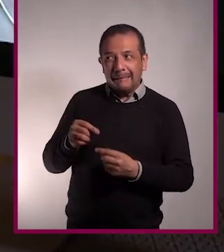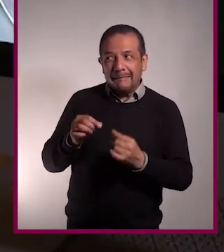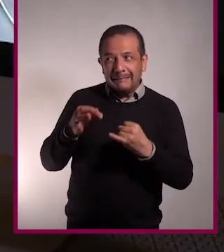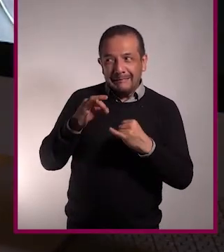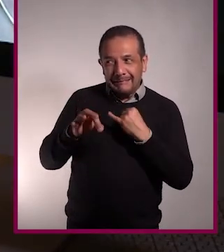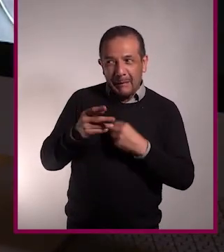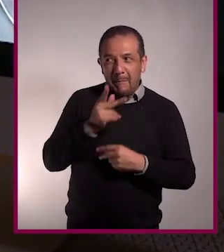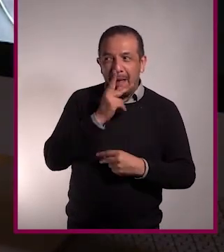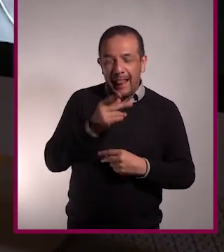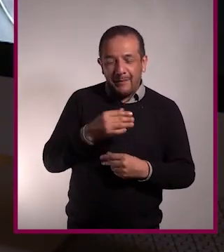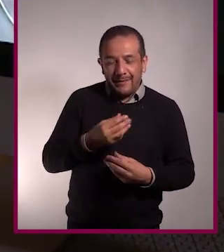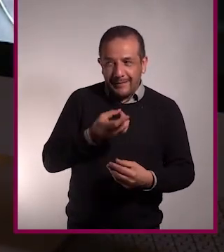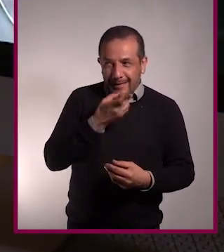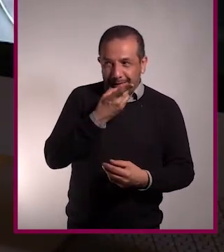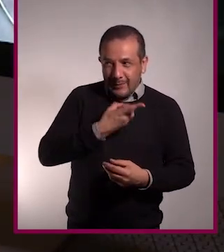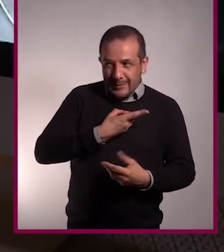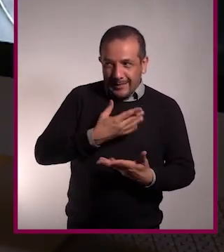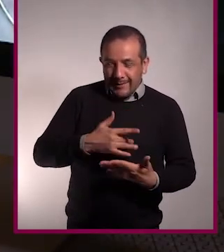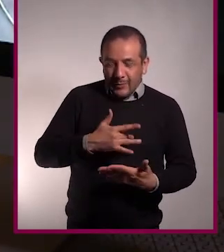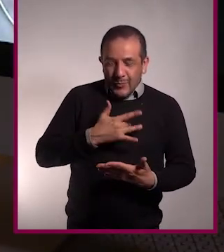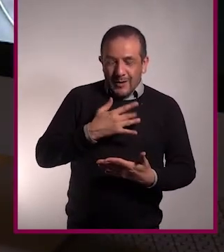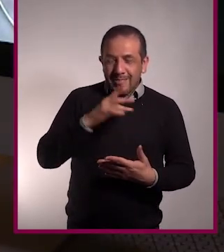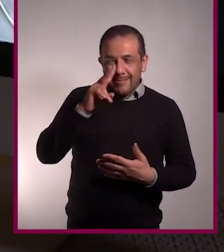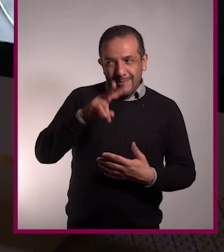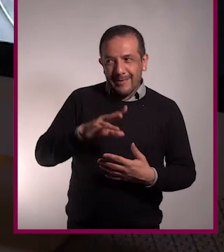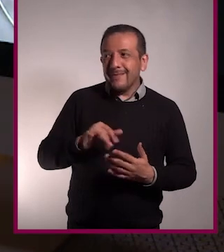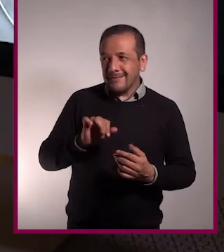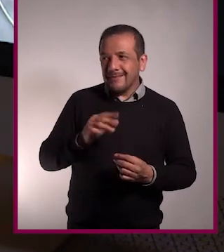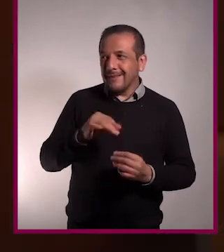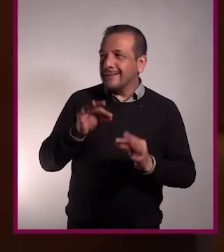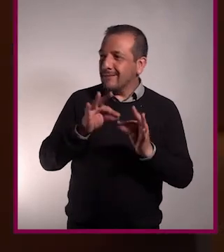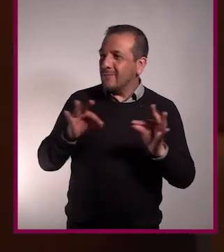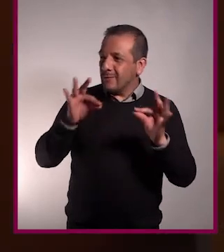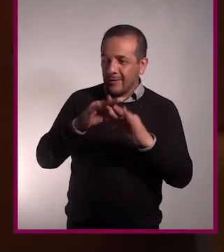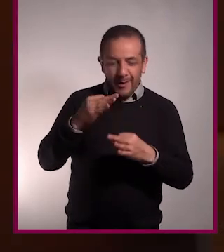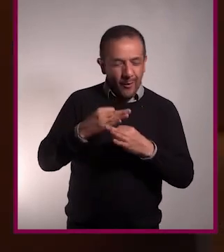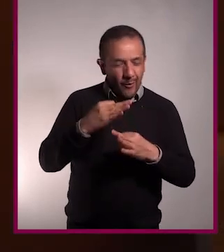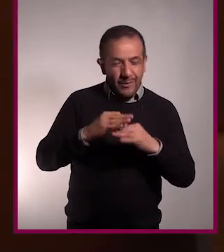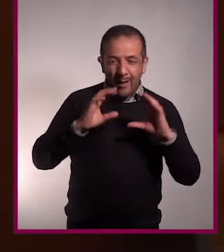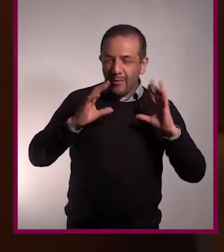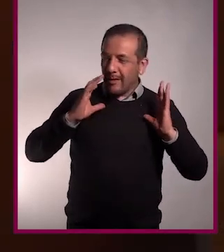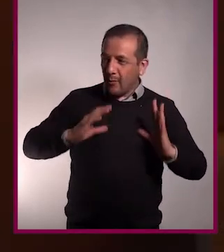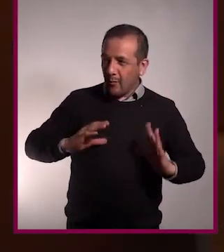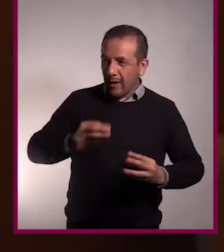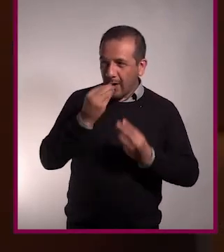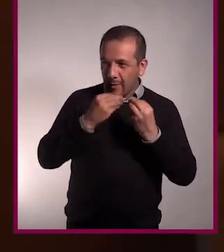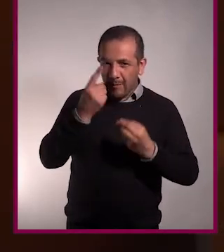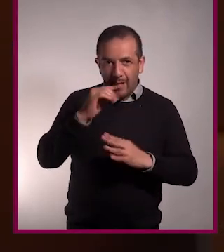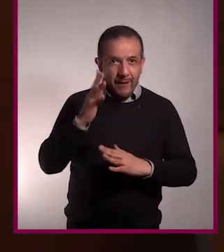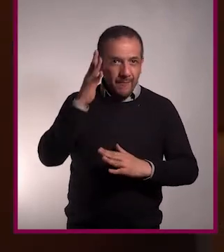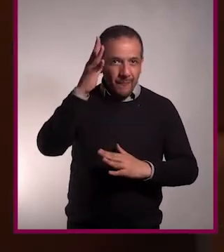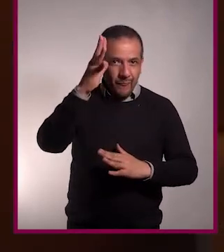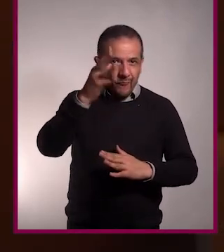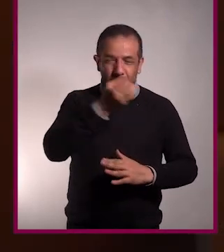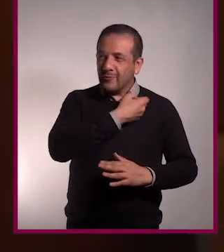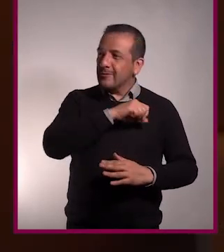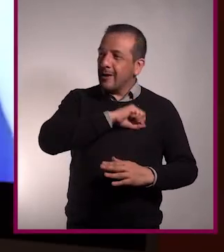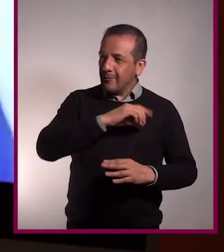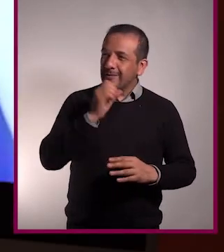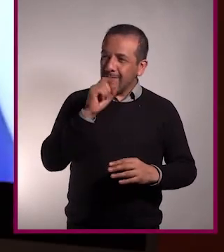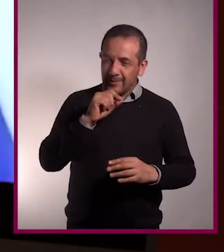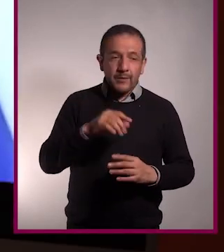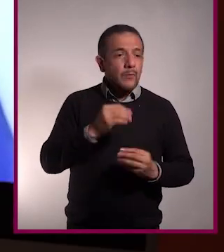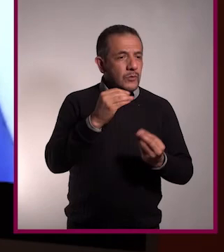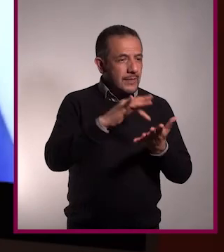esas últimas palabras que nos dices, porque de verdad es muy importante eso, empezar a cuidarnos desde hoy para asegurarnos la salud del mañana.